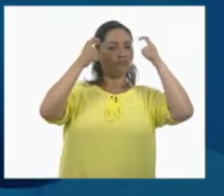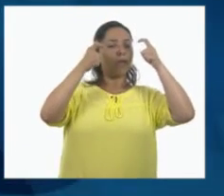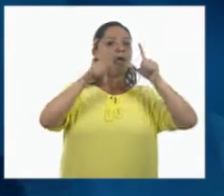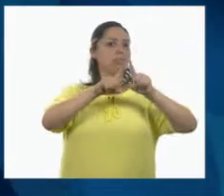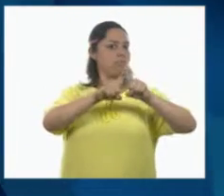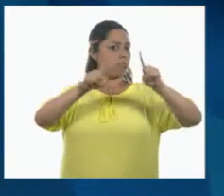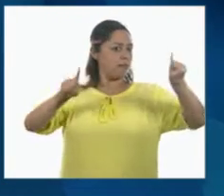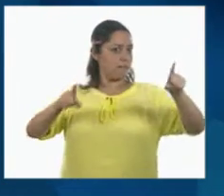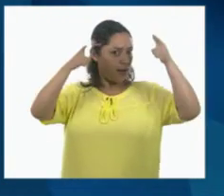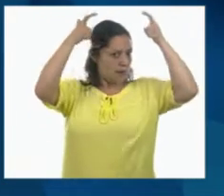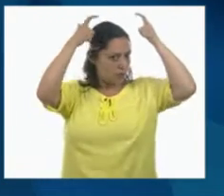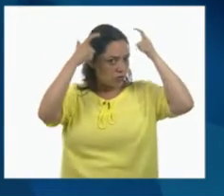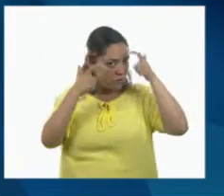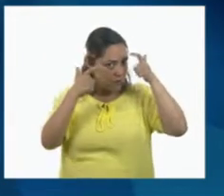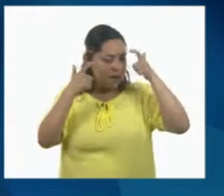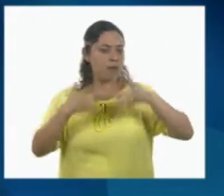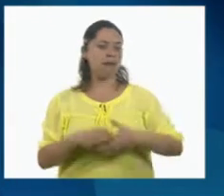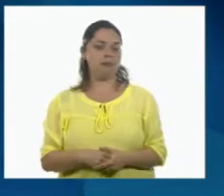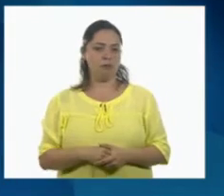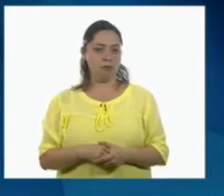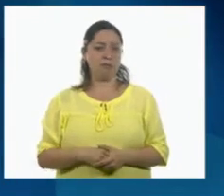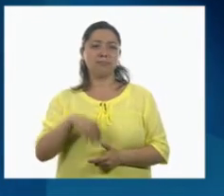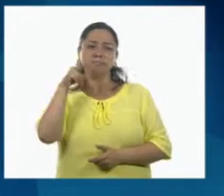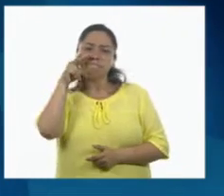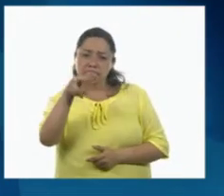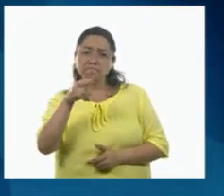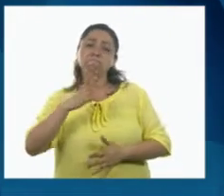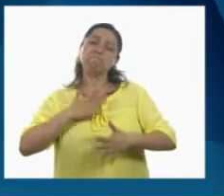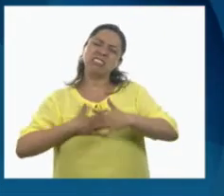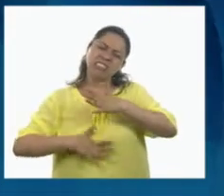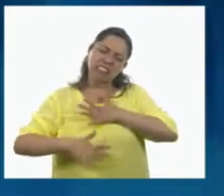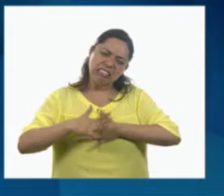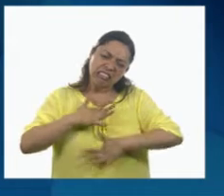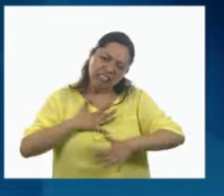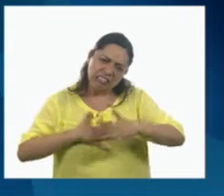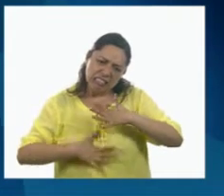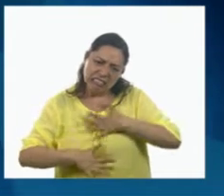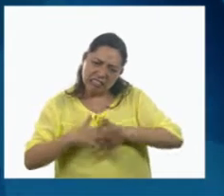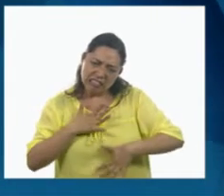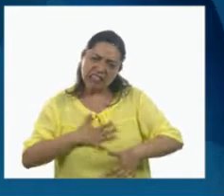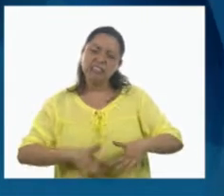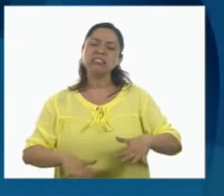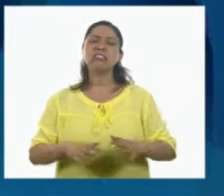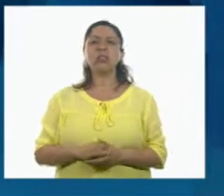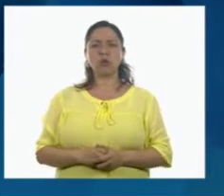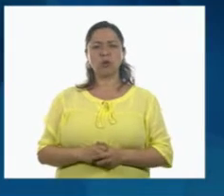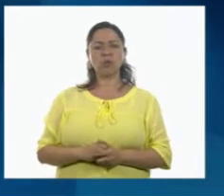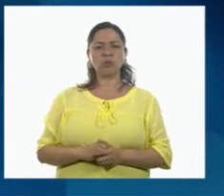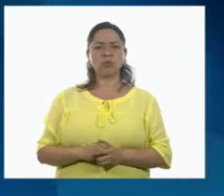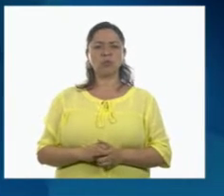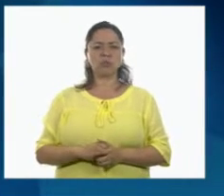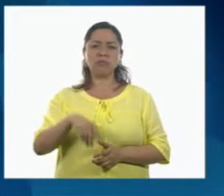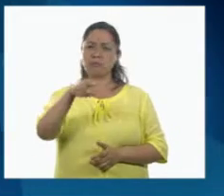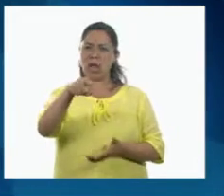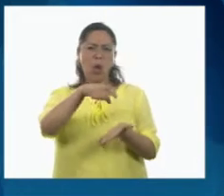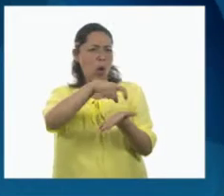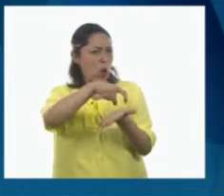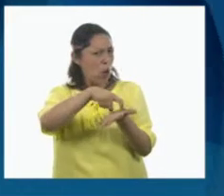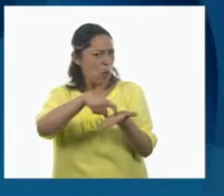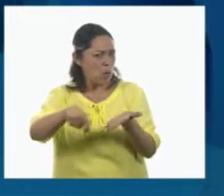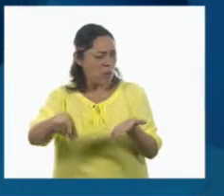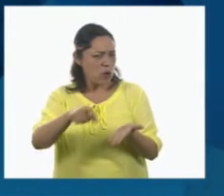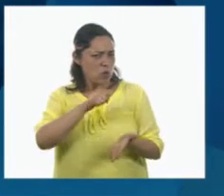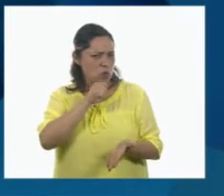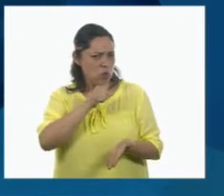en esa imagen. Además, se ve cansado, se ve que tiene no sed. ha comprado también, se ve que